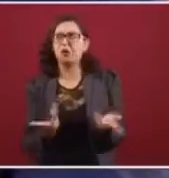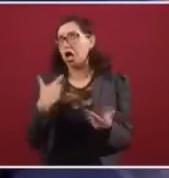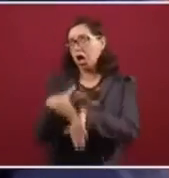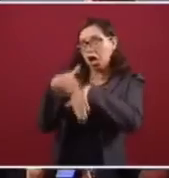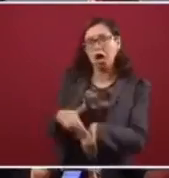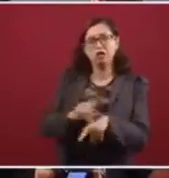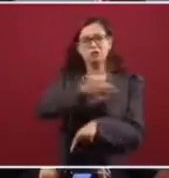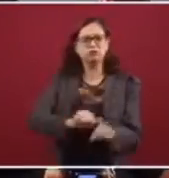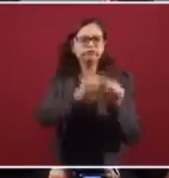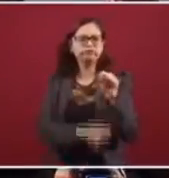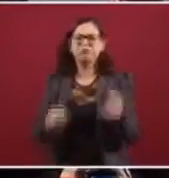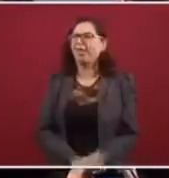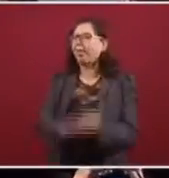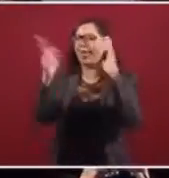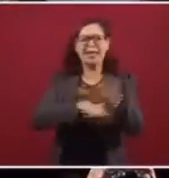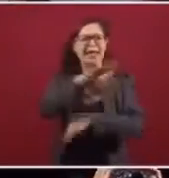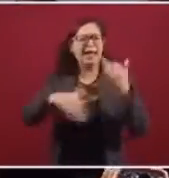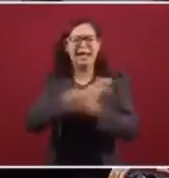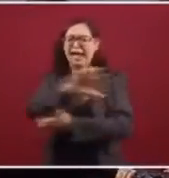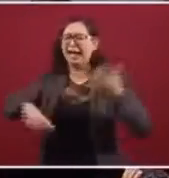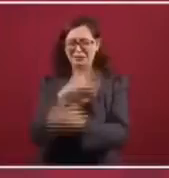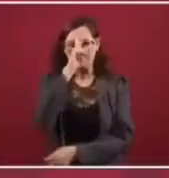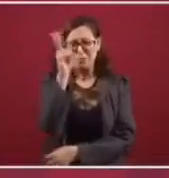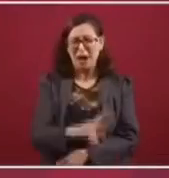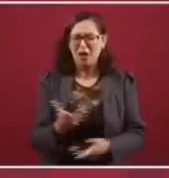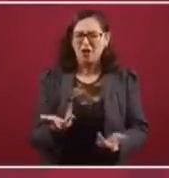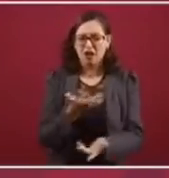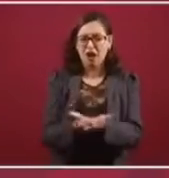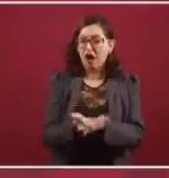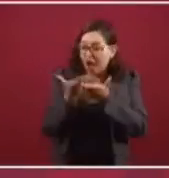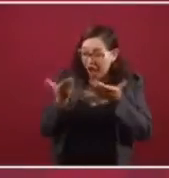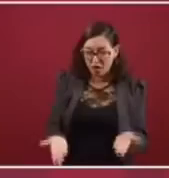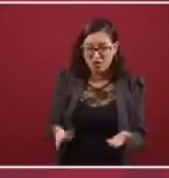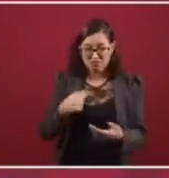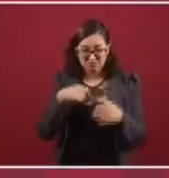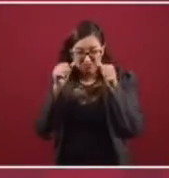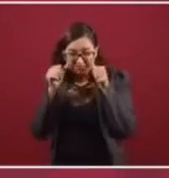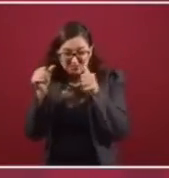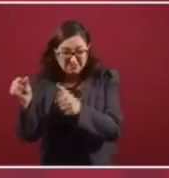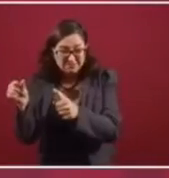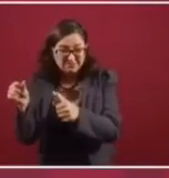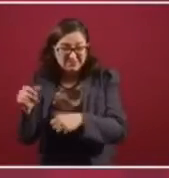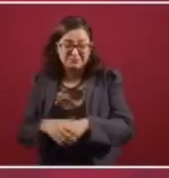violencia en el país. Entonces, ¿cómo van a estar ahí